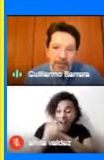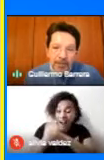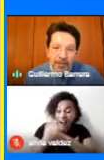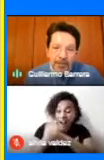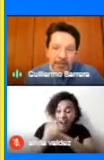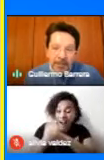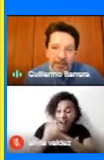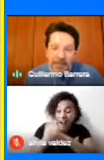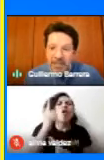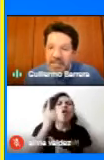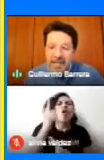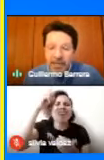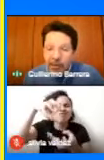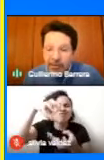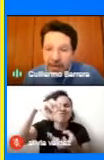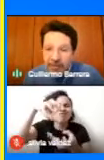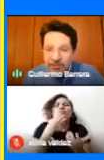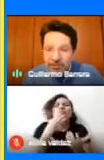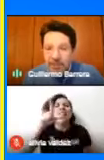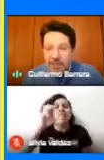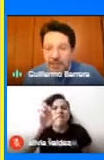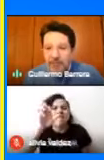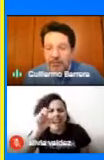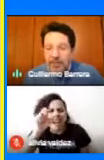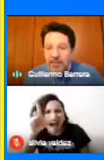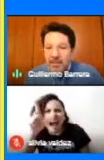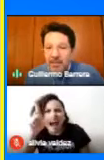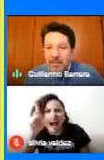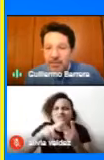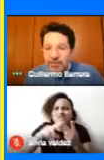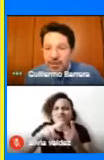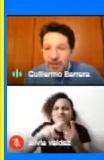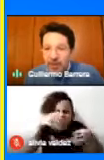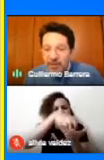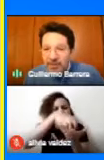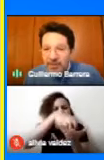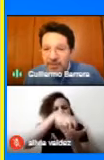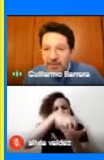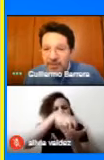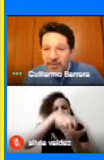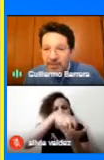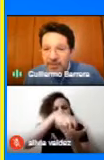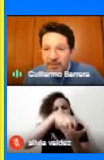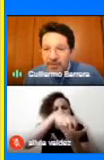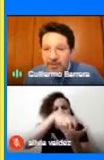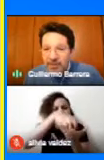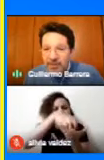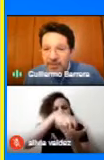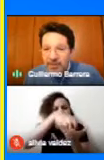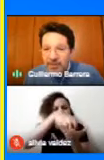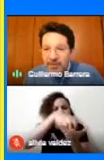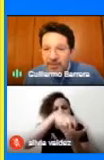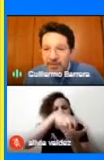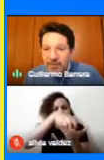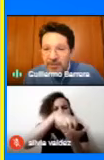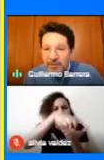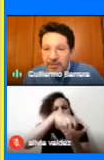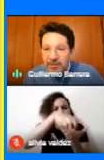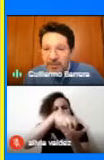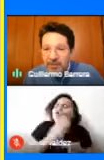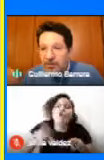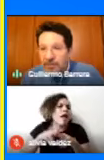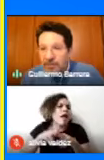más cercano o de sus afinidades, y era normal, si ustedes les preguntan a sus abuelos, era normal que los abuelos dijeran, no, es